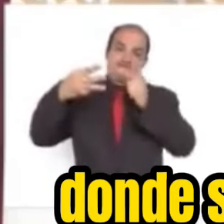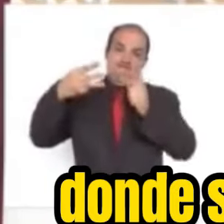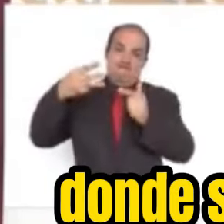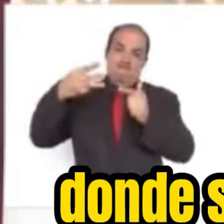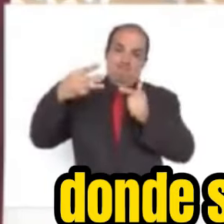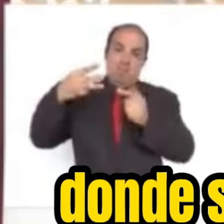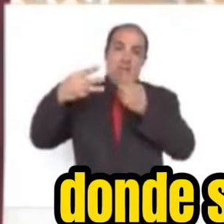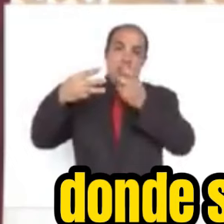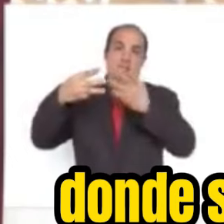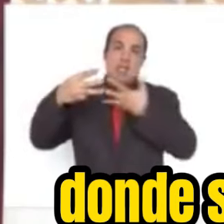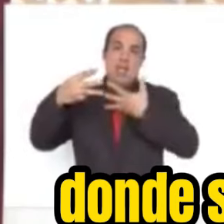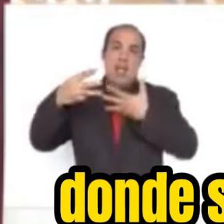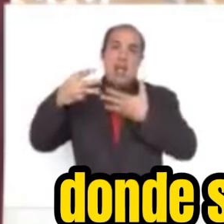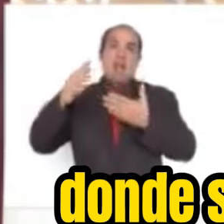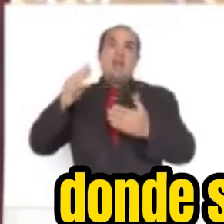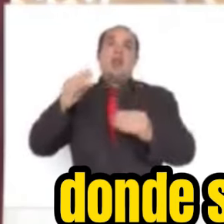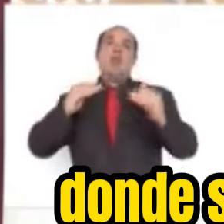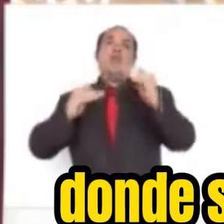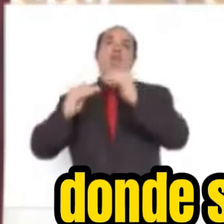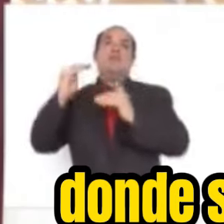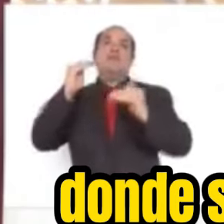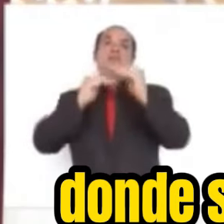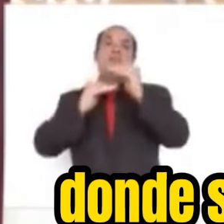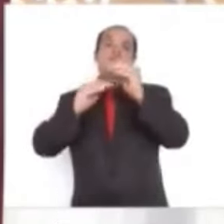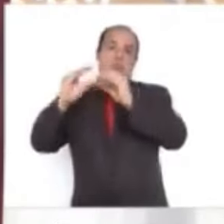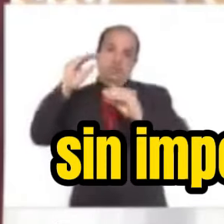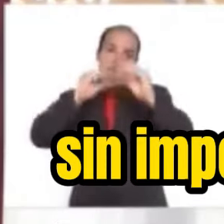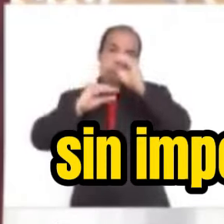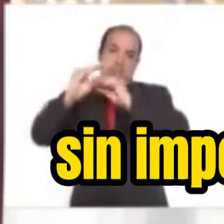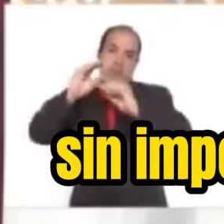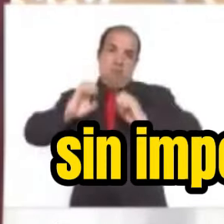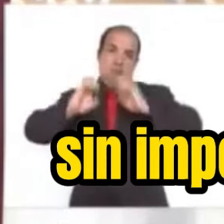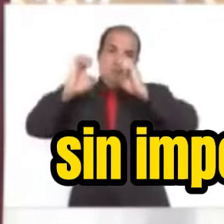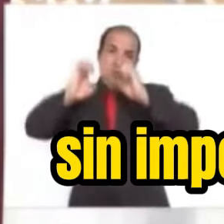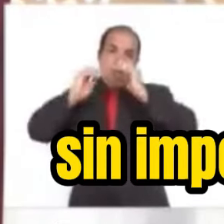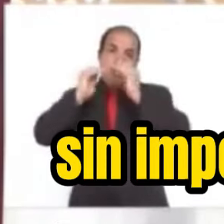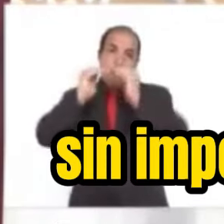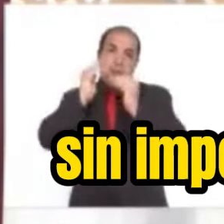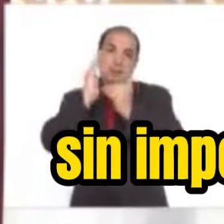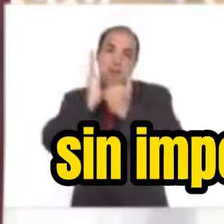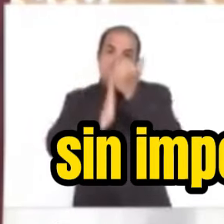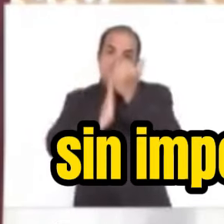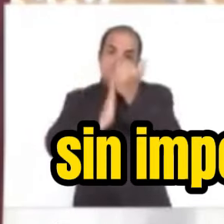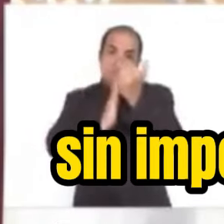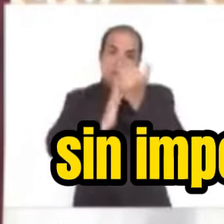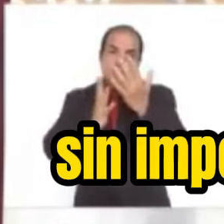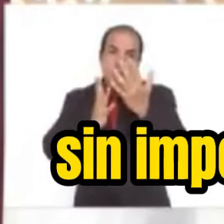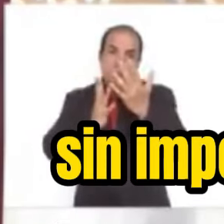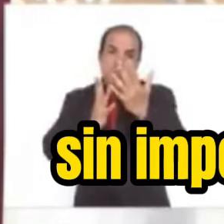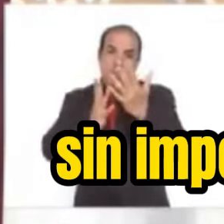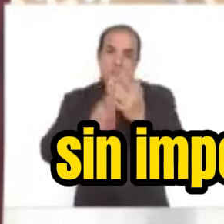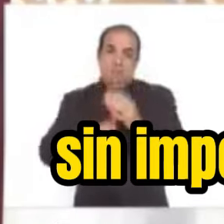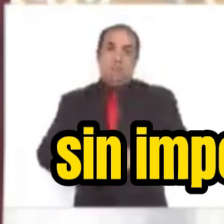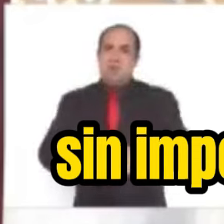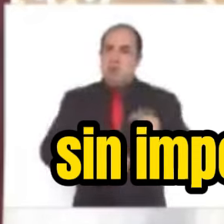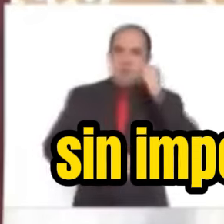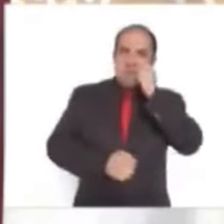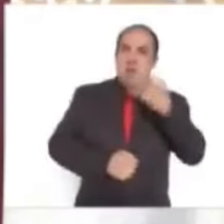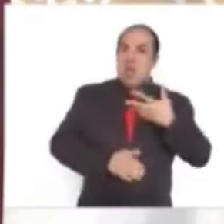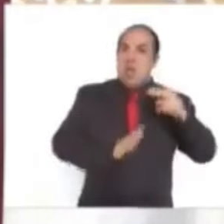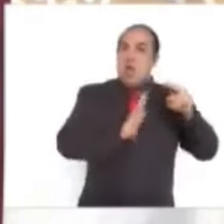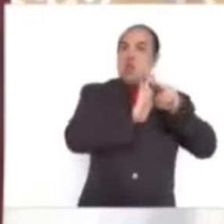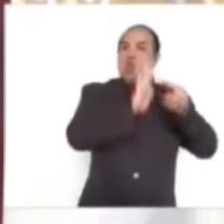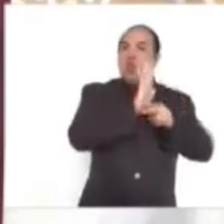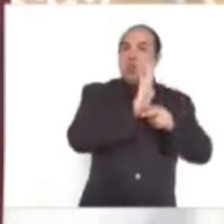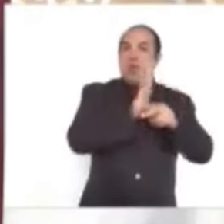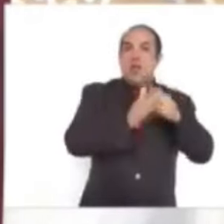donde se exceden los niveles ostensiblemente, sin importarle que hay una norma que fija los niveles